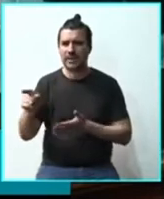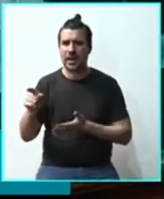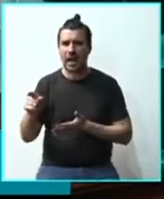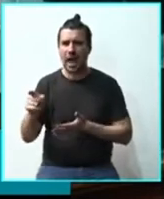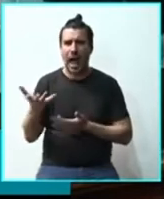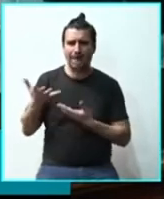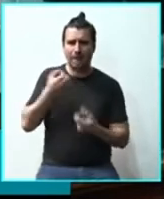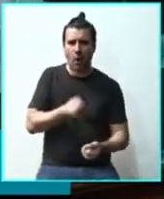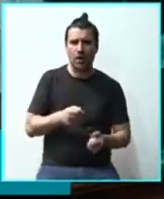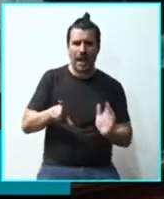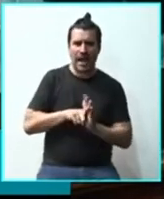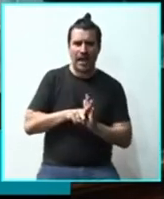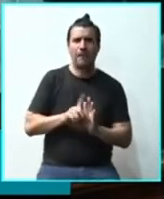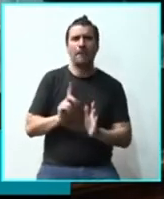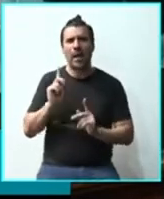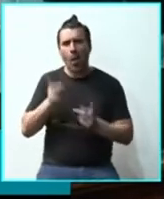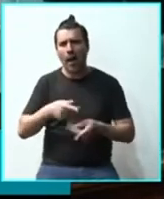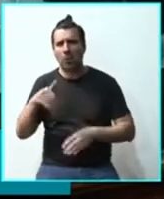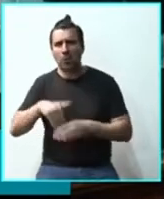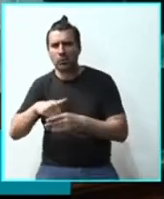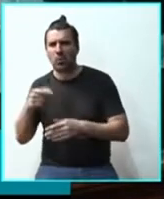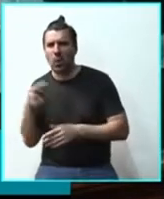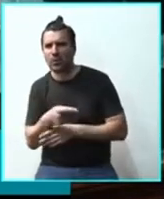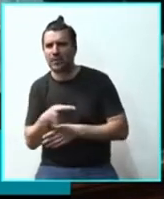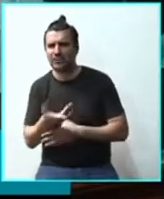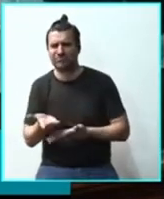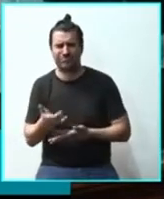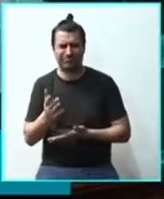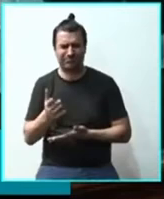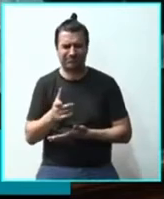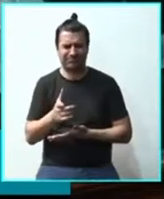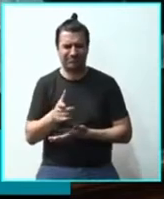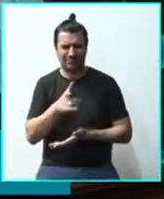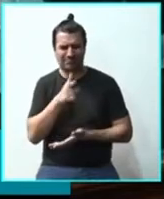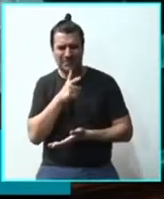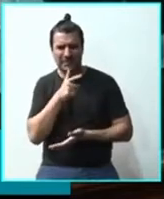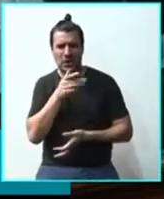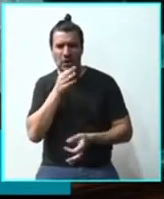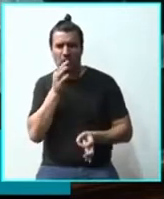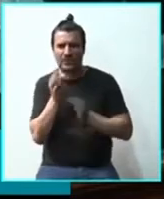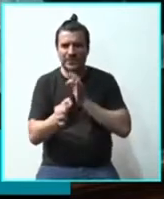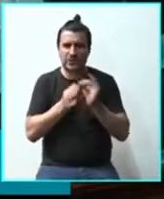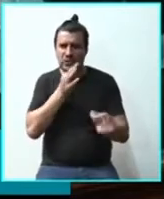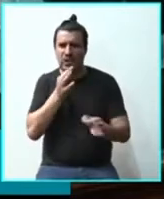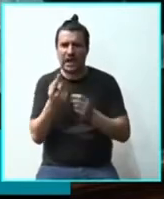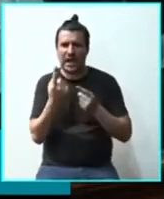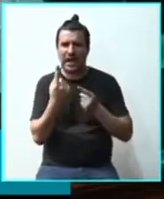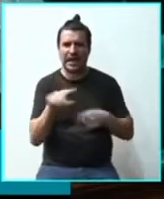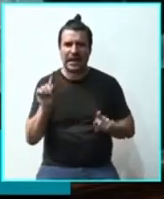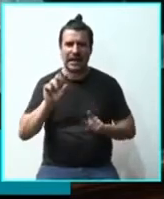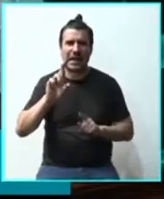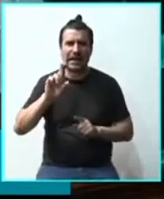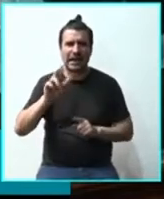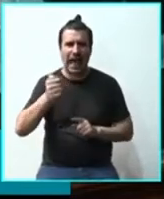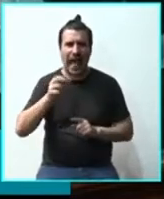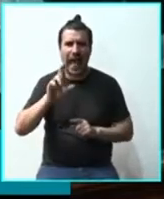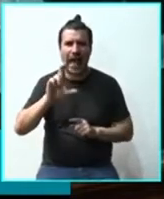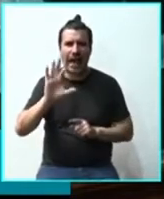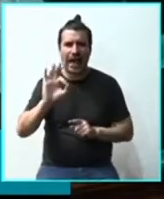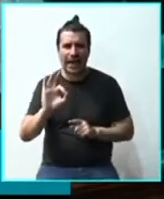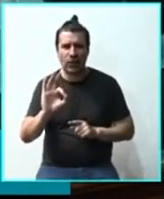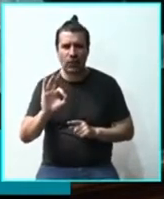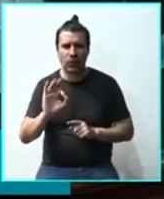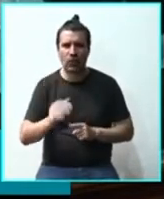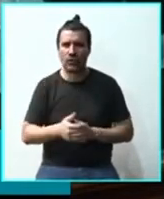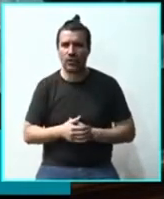propone la ley que vamos a votar. Parece una conversación extraña, sin embargo es una conversación que está ocurriendo hoy en la legislatura de la ciudad